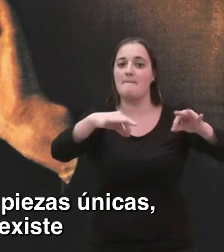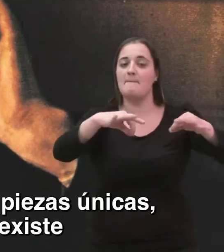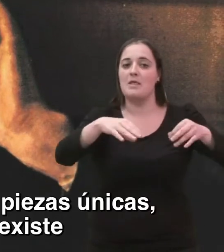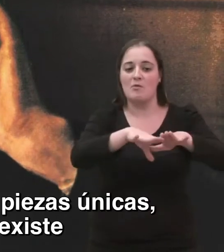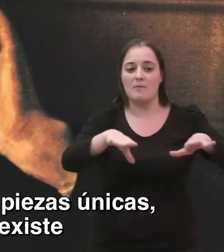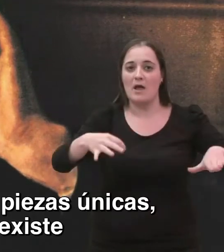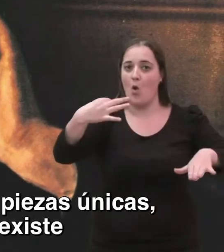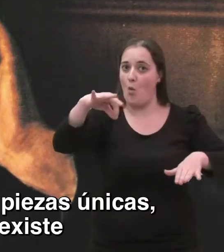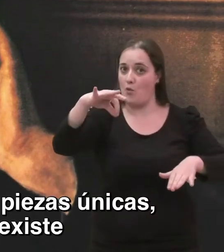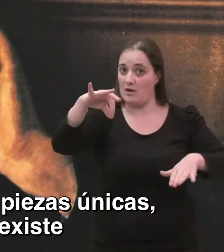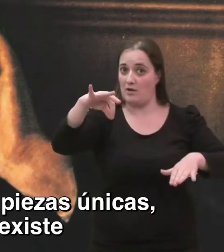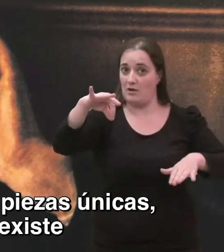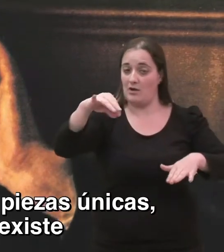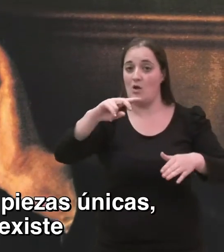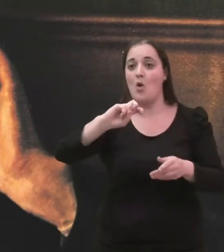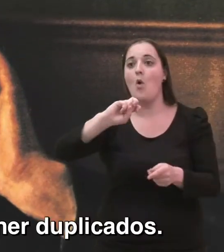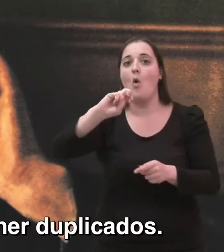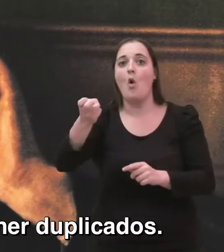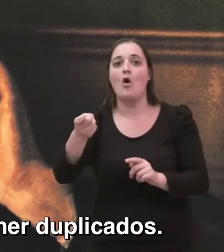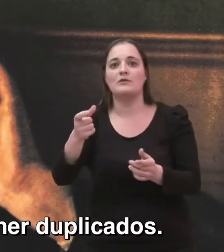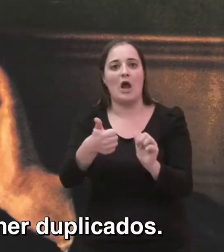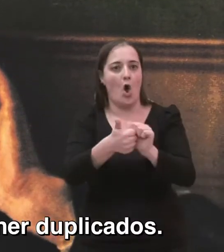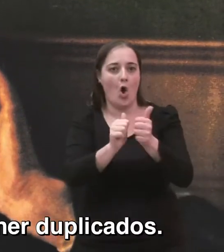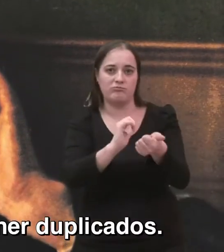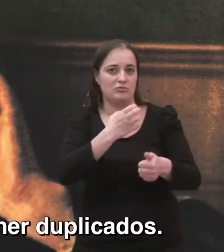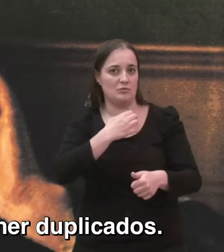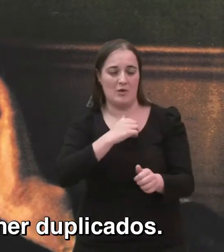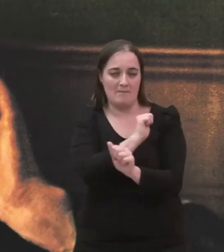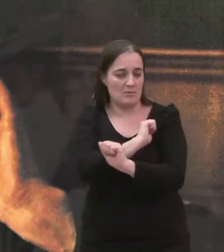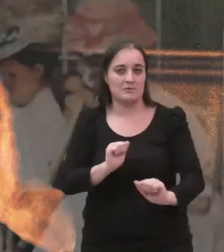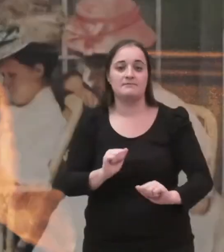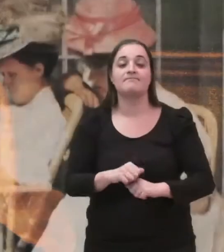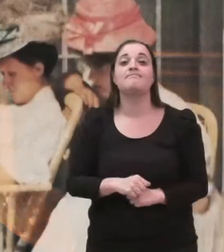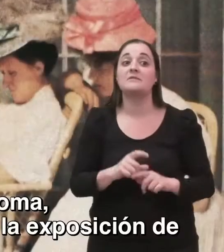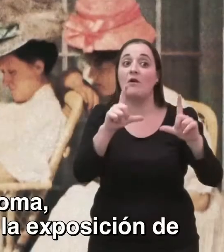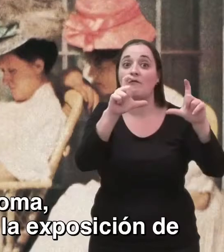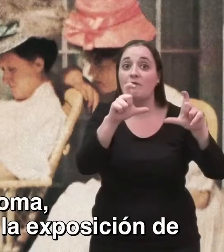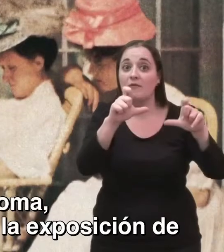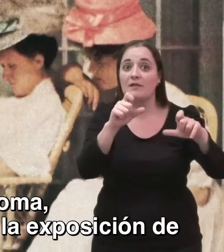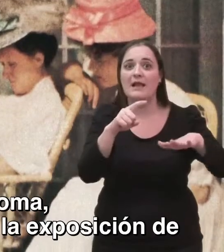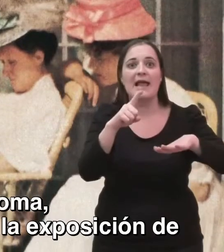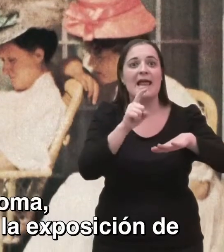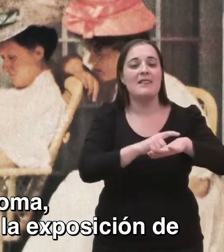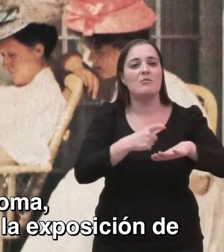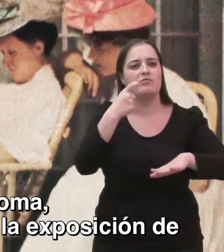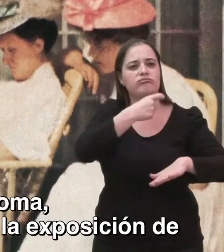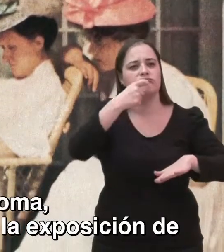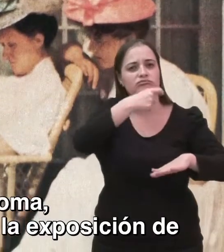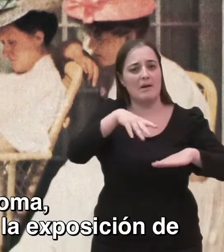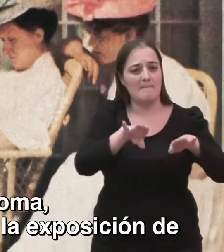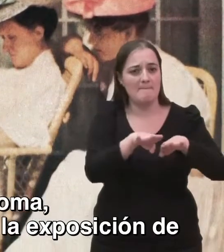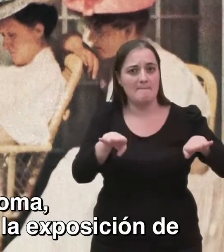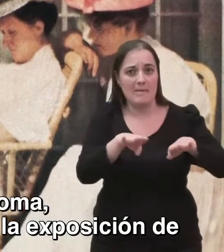de piezas únicas, dado que no existe un negativo para obtener duplicados. Durante la toma, el tiempo utilizado